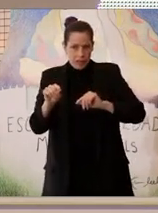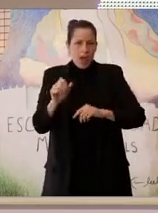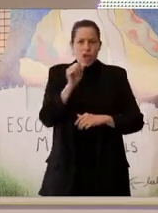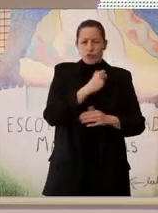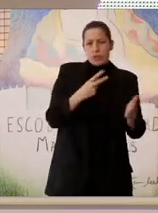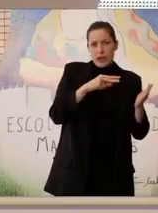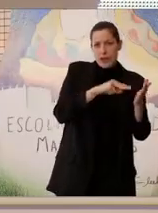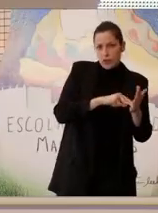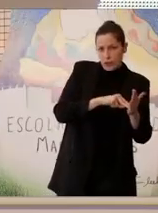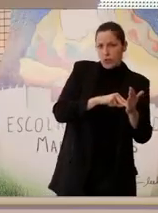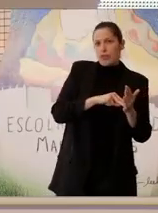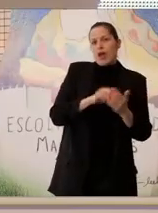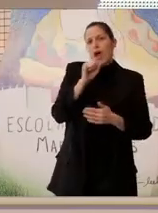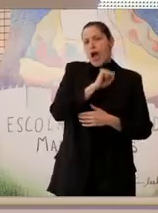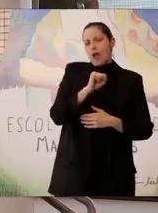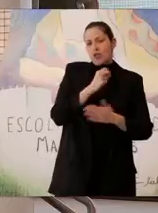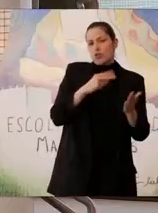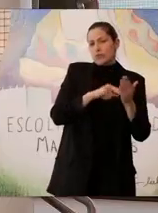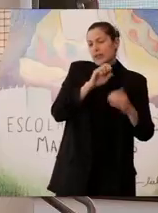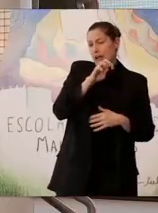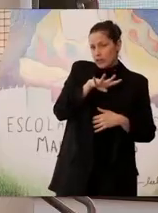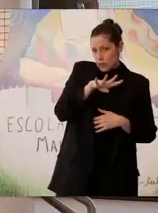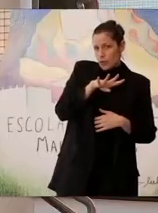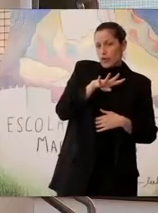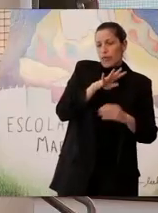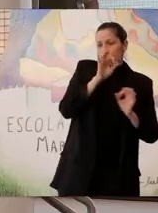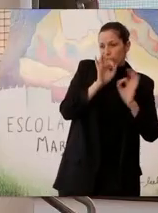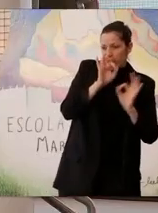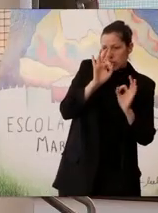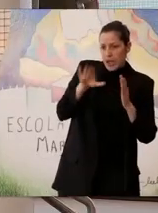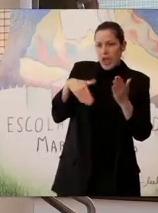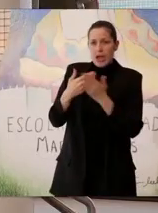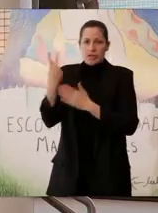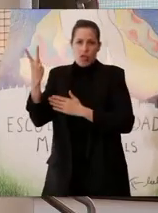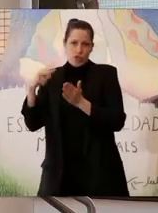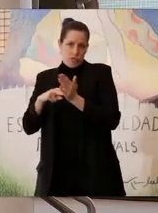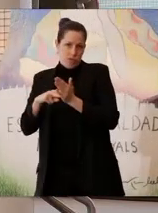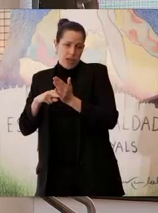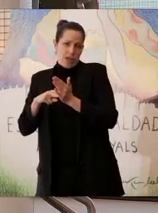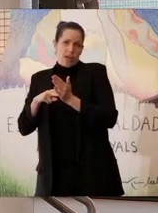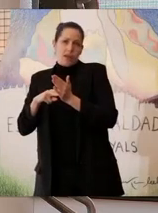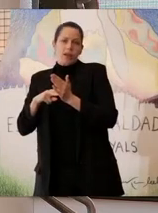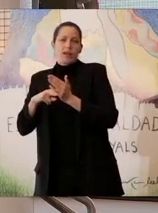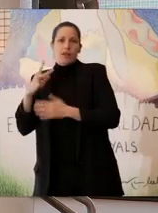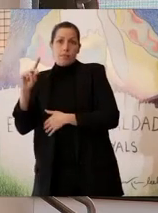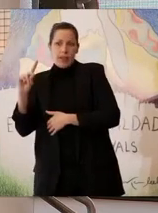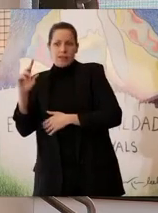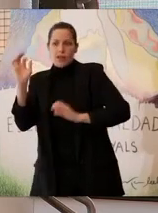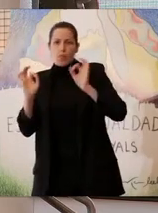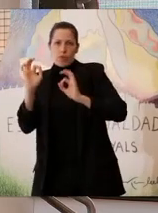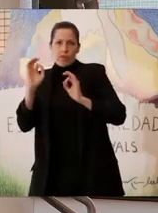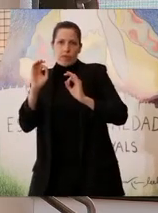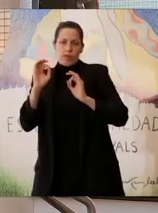al 27,3% en el año 2019, dice que hay que estimular la participación de las mujeres en los procesos de selección para avanzar